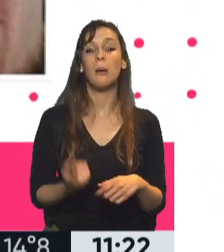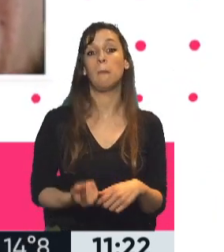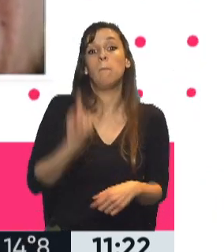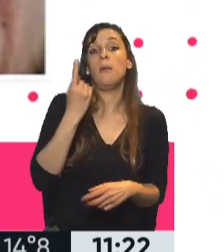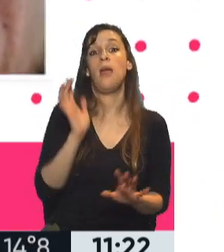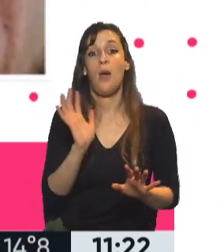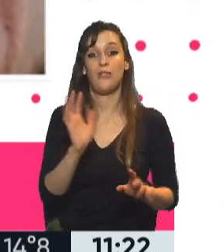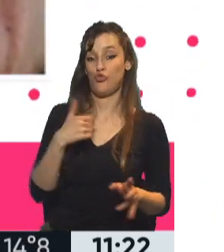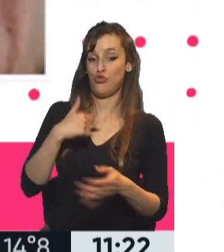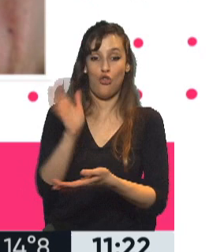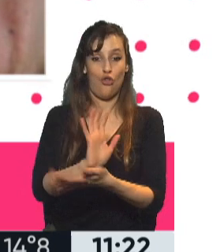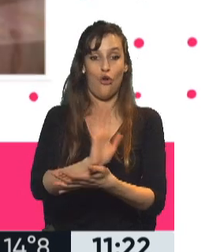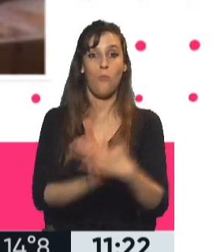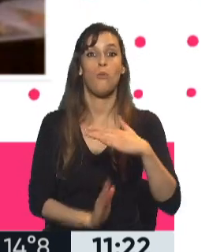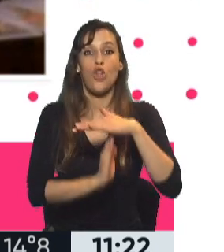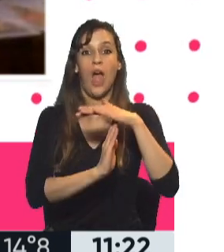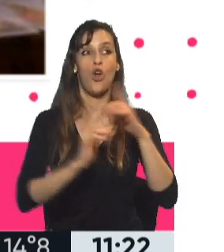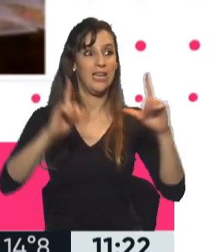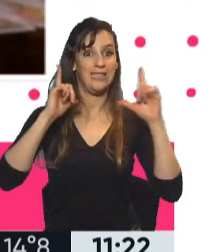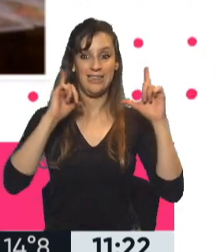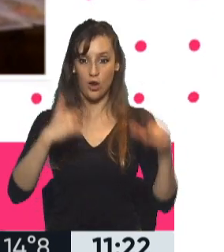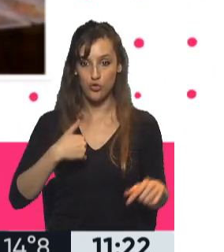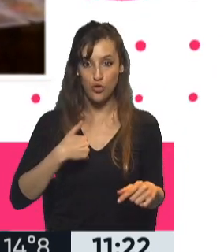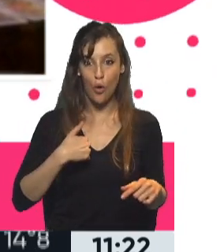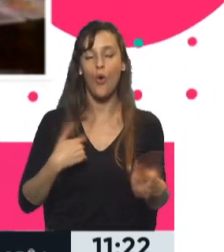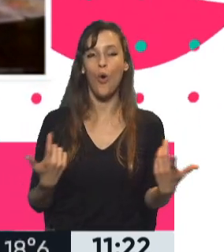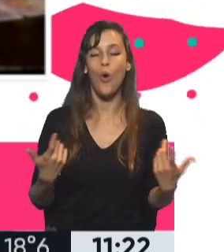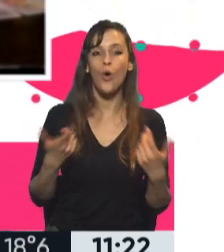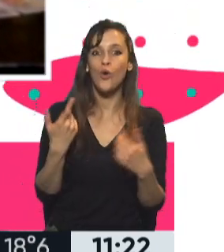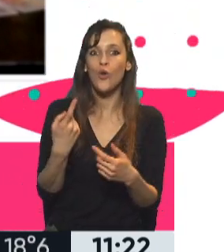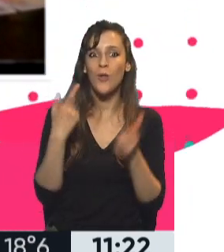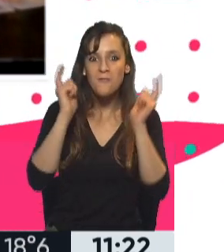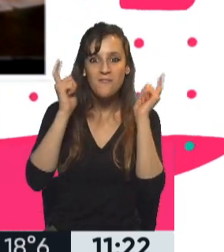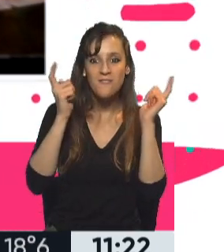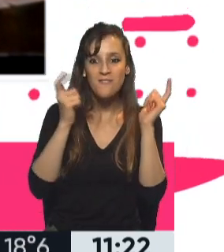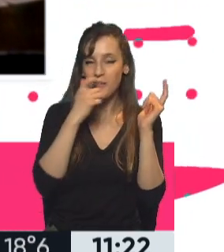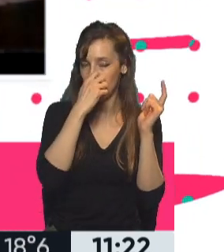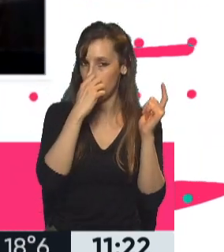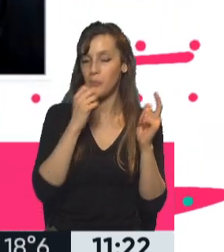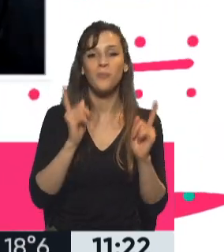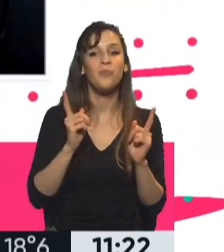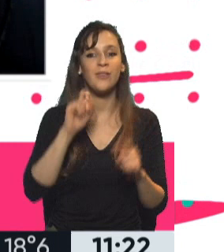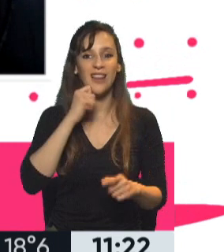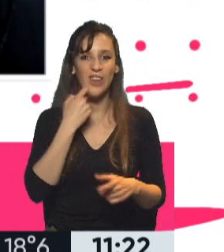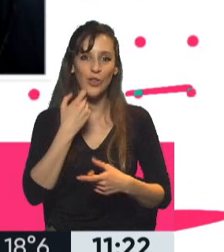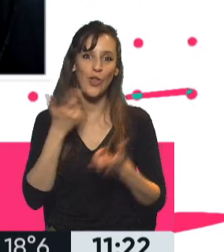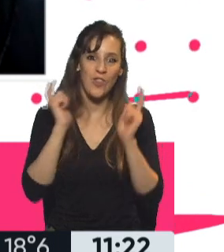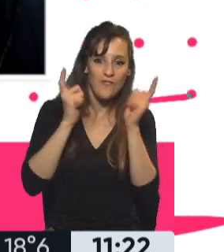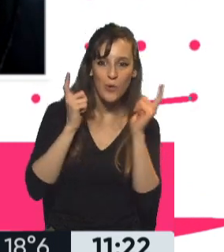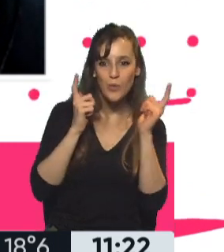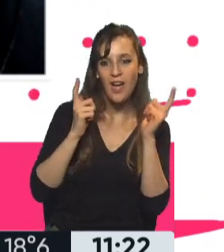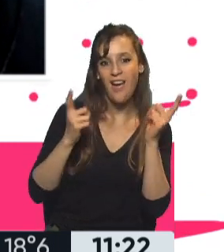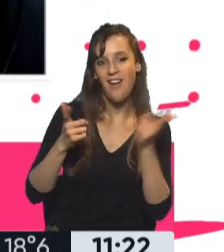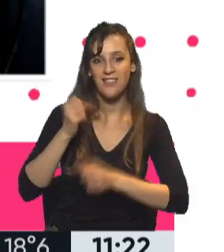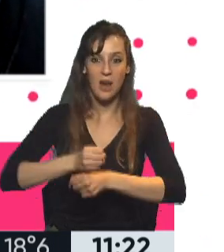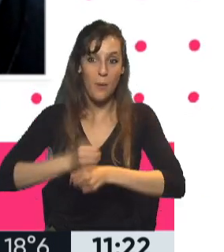Princesa, que nos divertíamos mucho, porque realmente esto era clave, ¿no? Compartir el laburo y pasarla bien, digo. Sí. Es